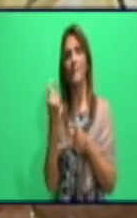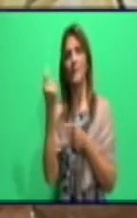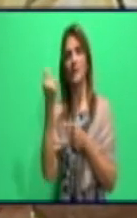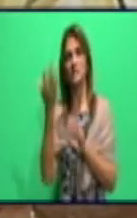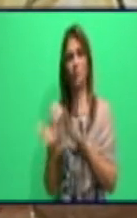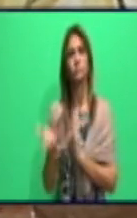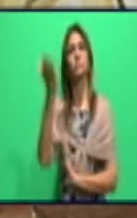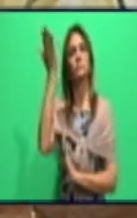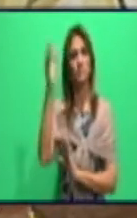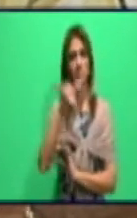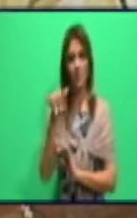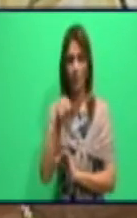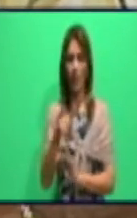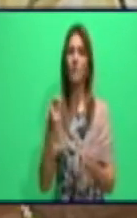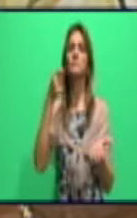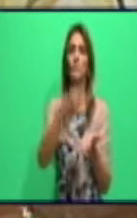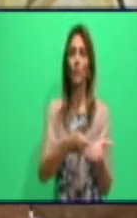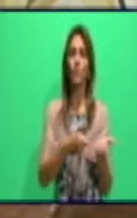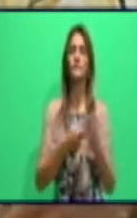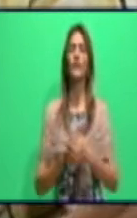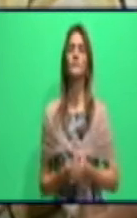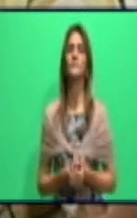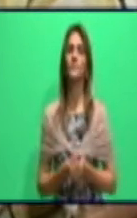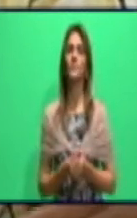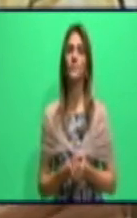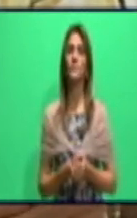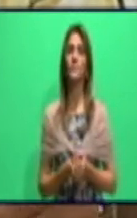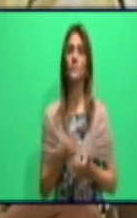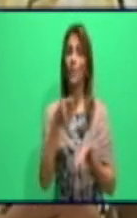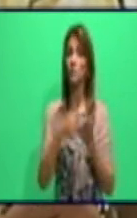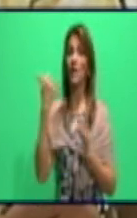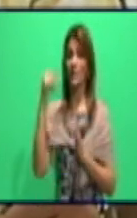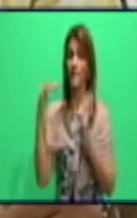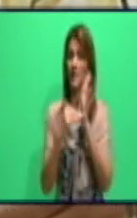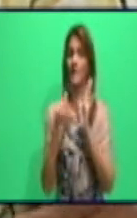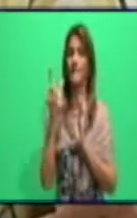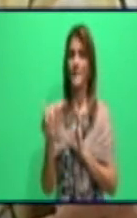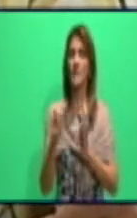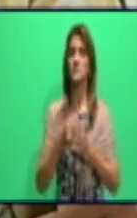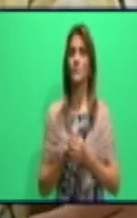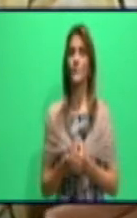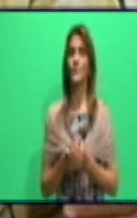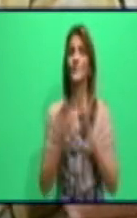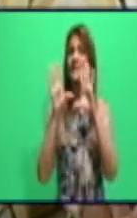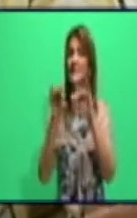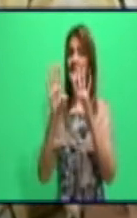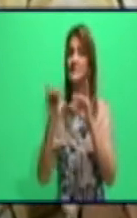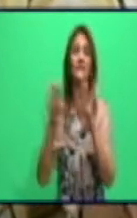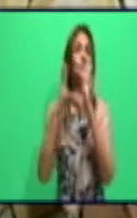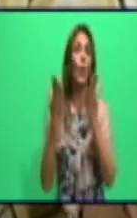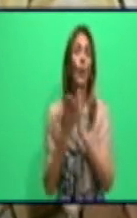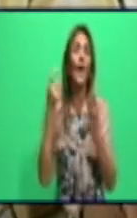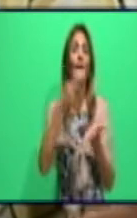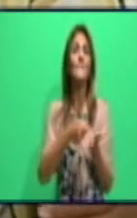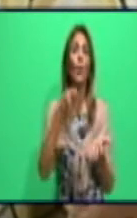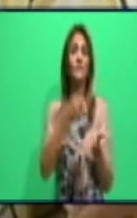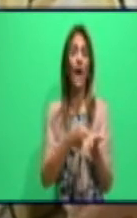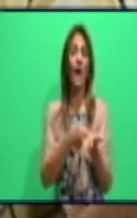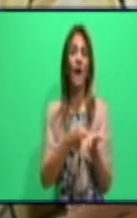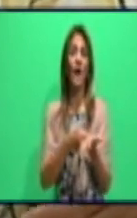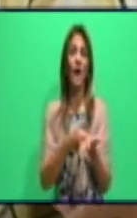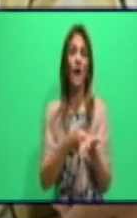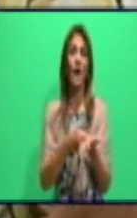abusivo con una multa de 10 mil pesos comentar que todas las multas que se están aplicando por precios abusivos y especulativos la